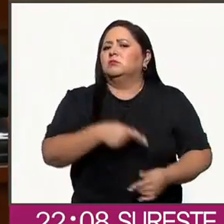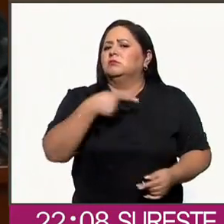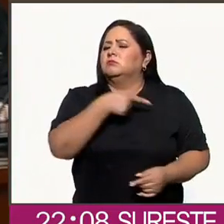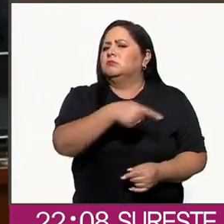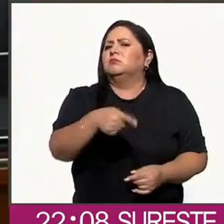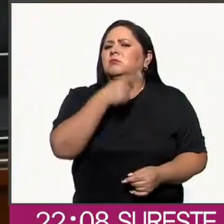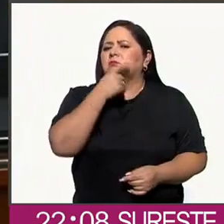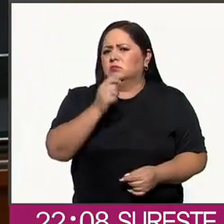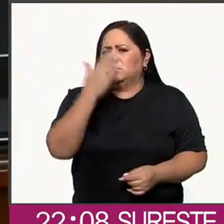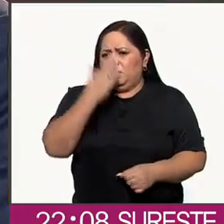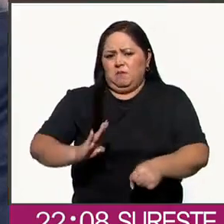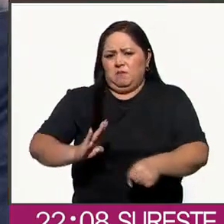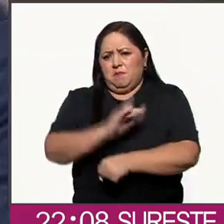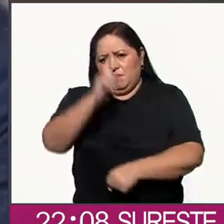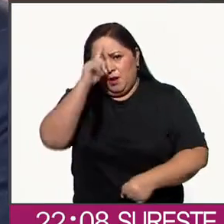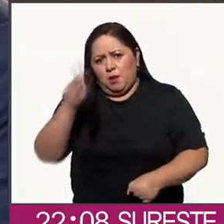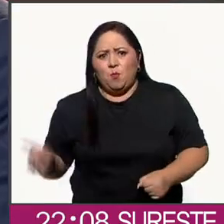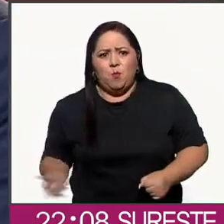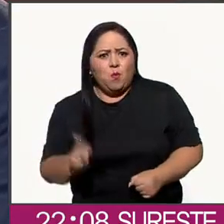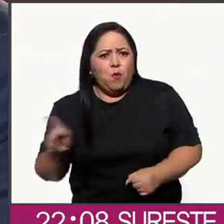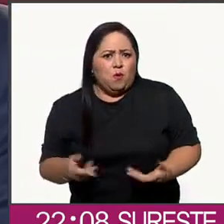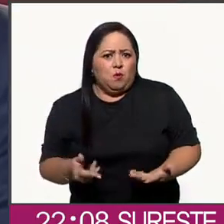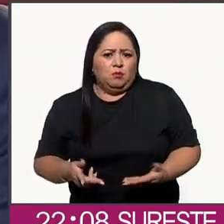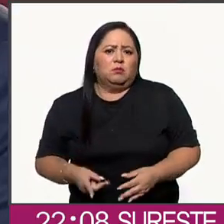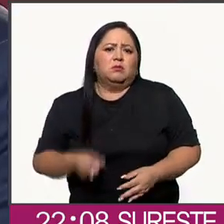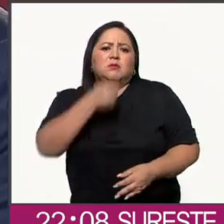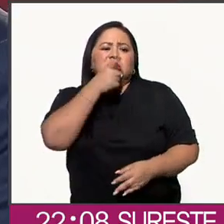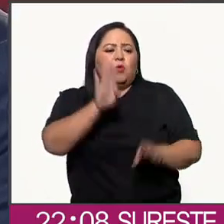que benefician al pueblo. Existe un divorcio